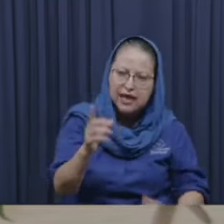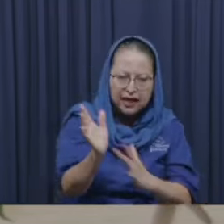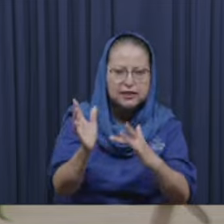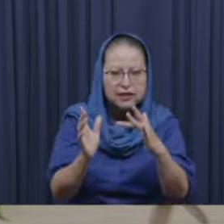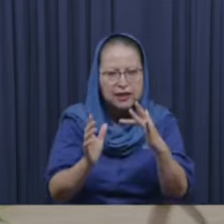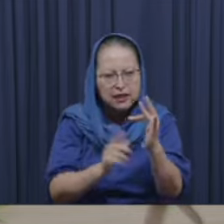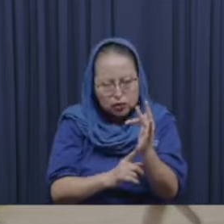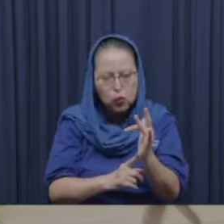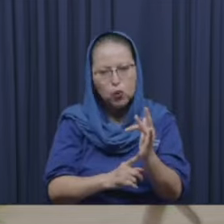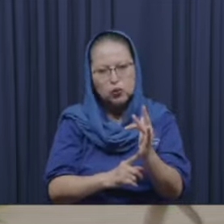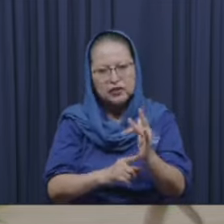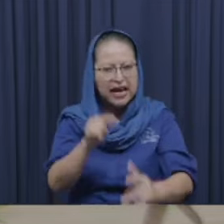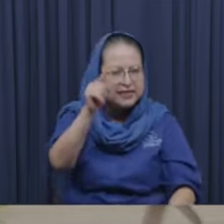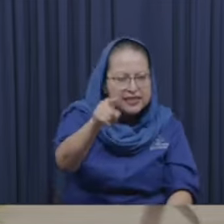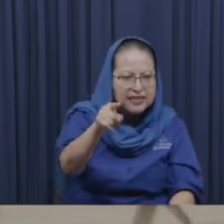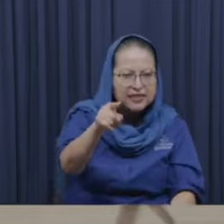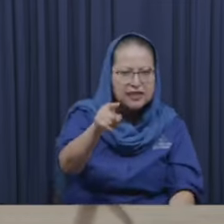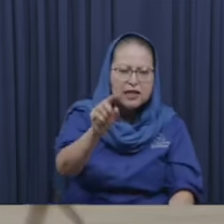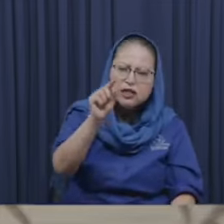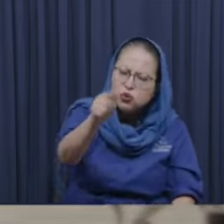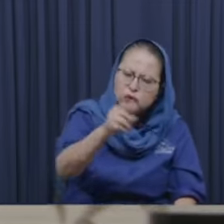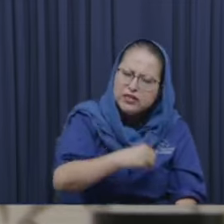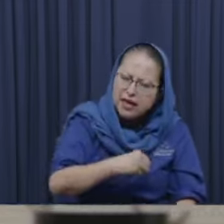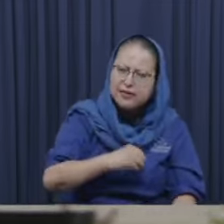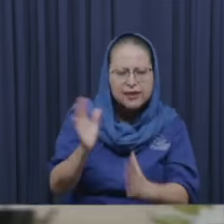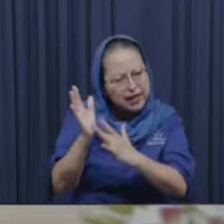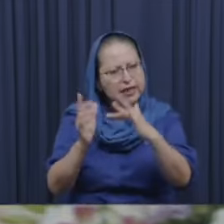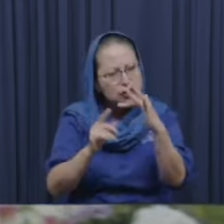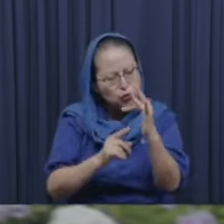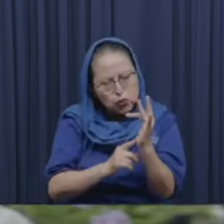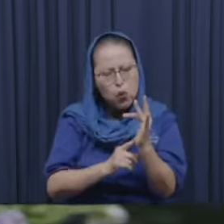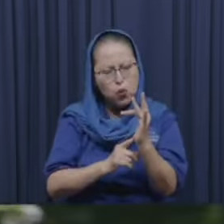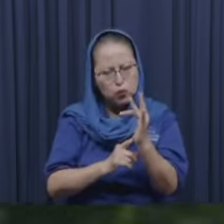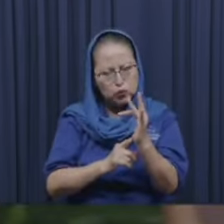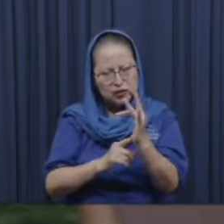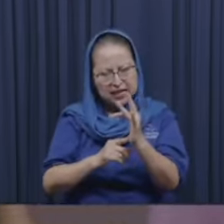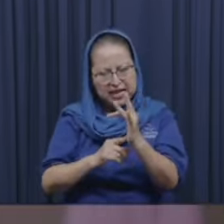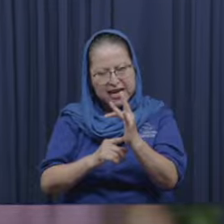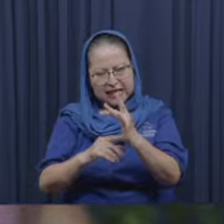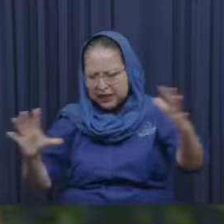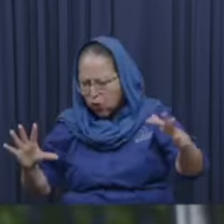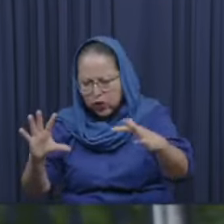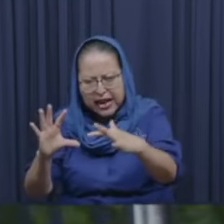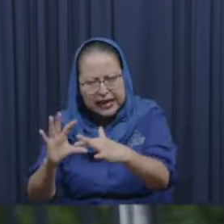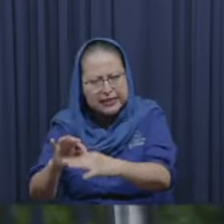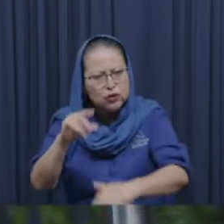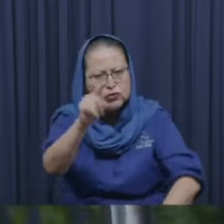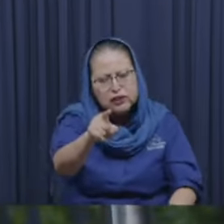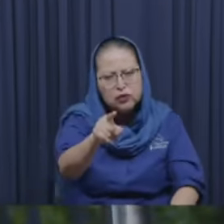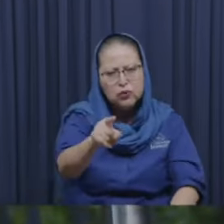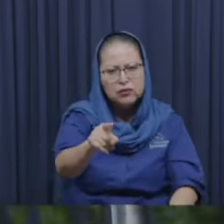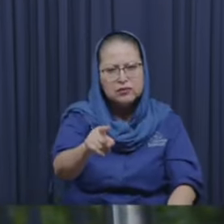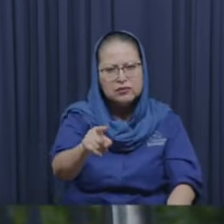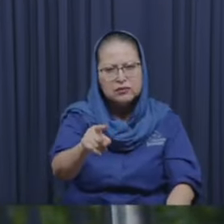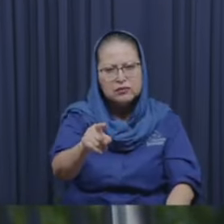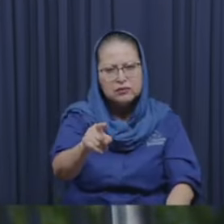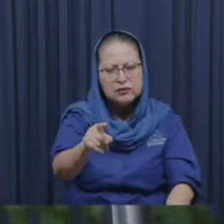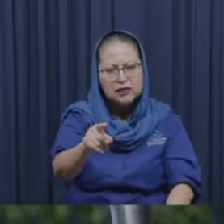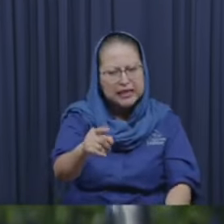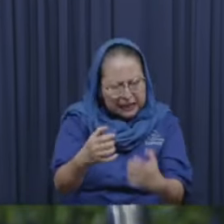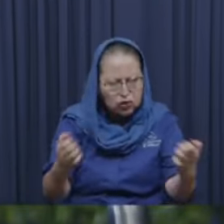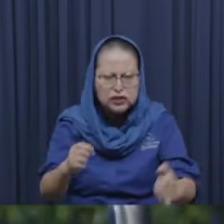vosotros usted quiere que Dios esté cerca de usted usted quiere que Dios se acerque a usted